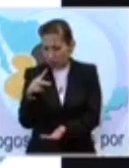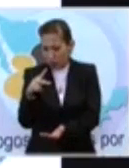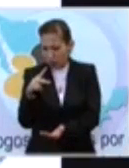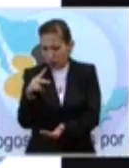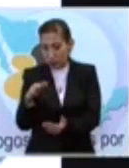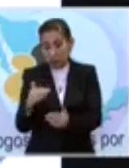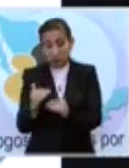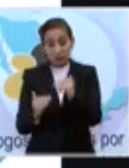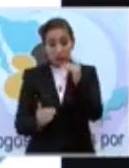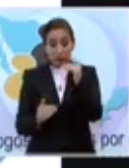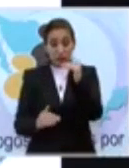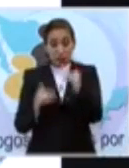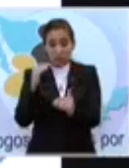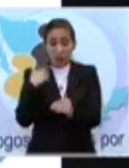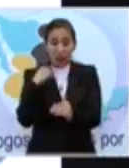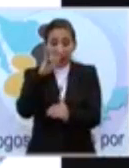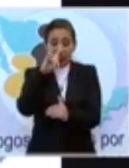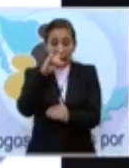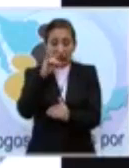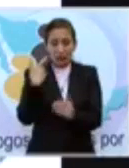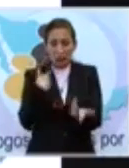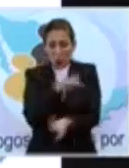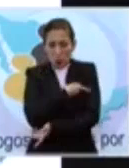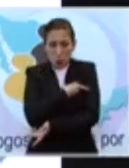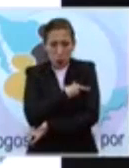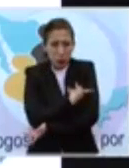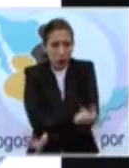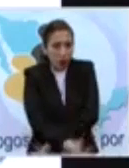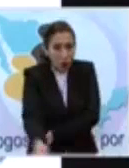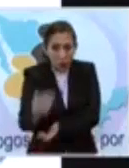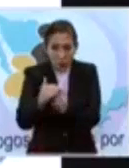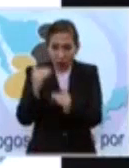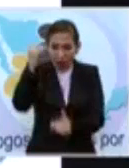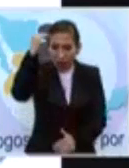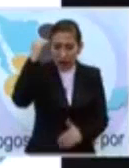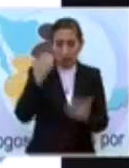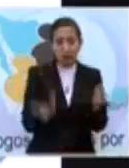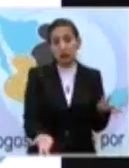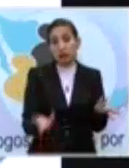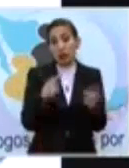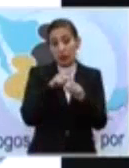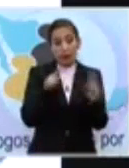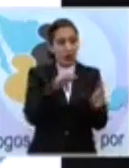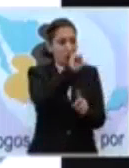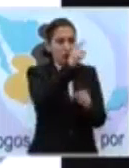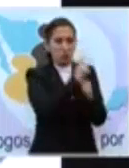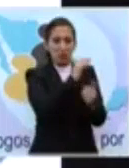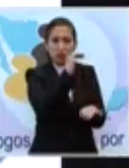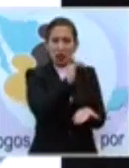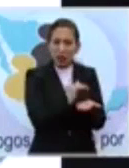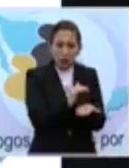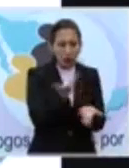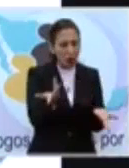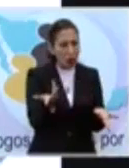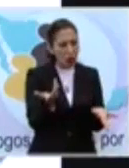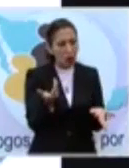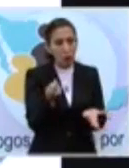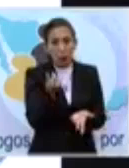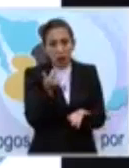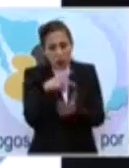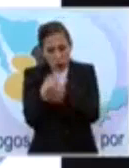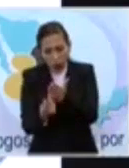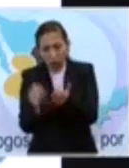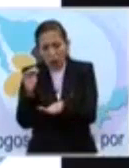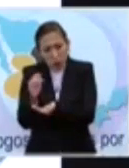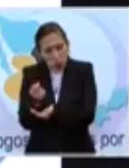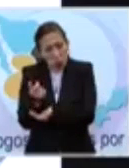una proporción de población en indigencia, de acuerdo a la CEPAL, mayor al promedio de la región, es bastante revelador. Otros países con un número mucho menor de